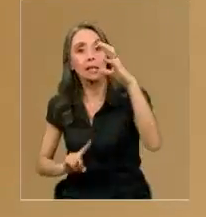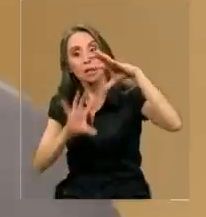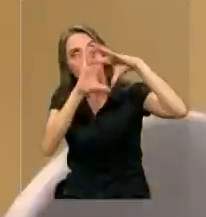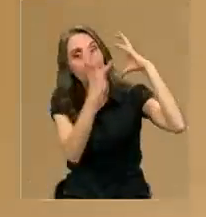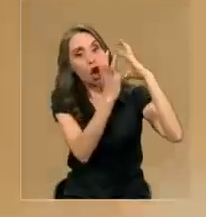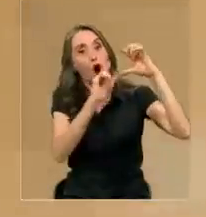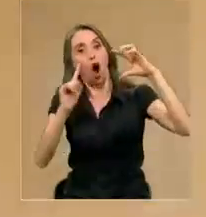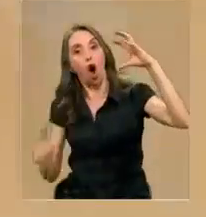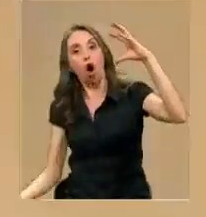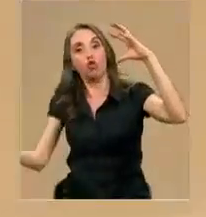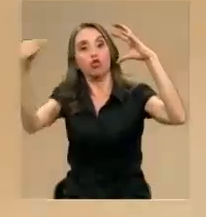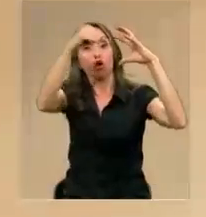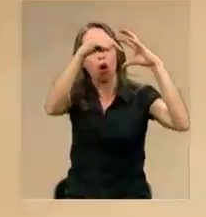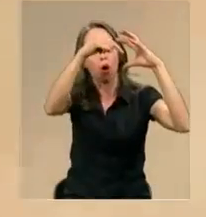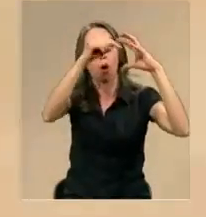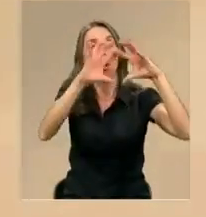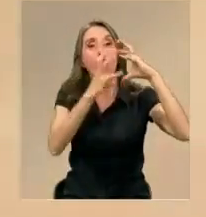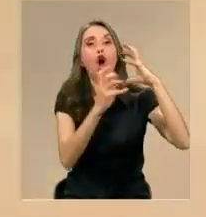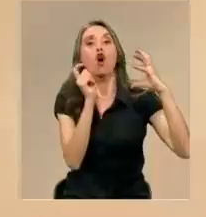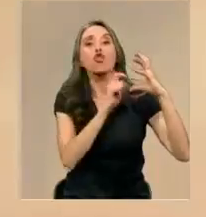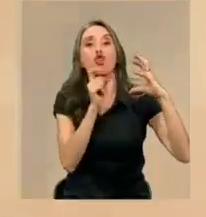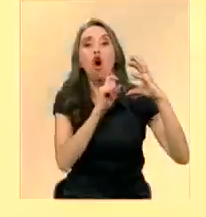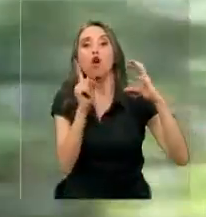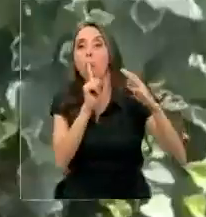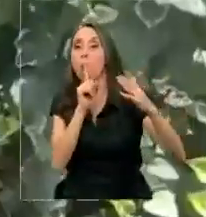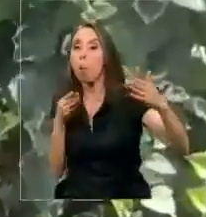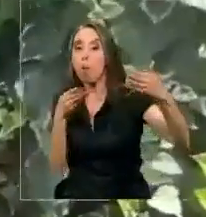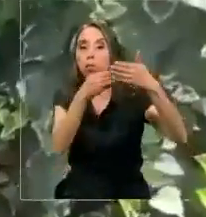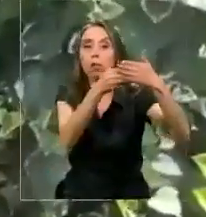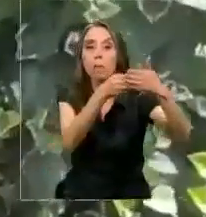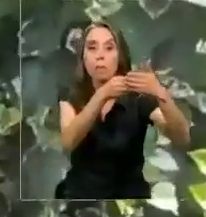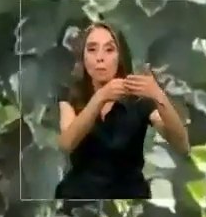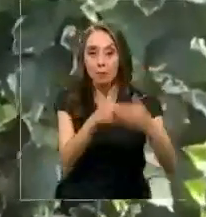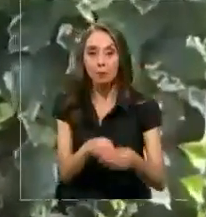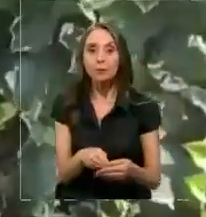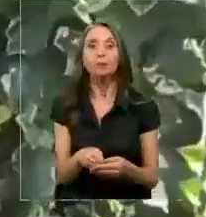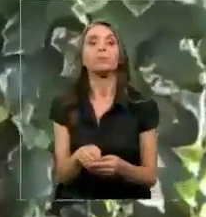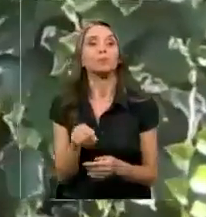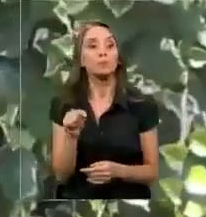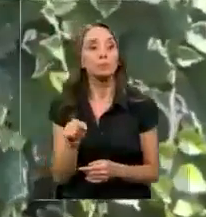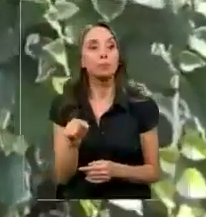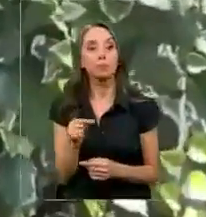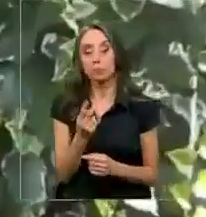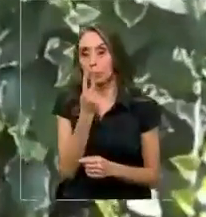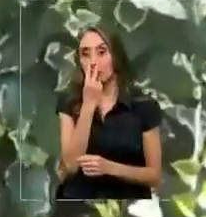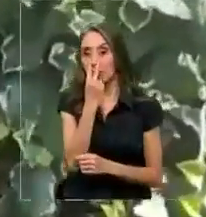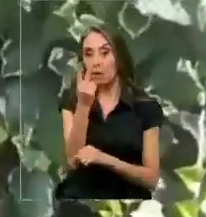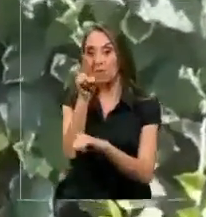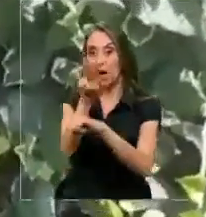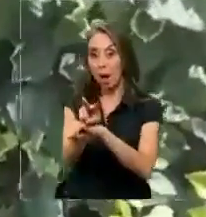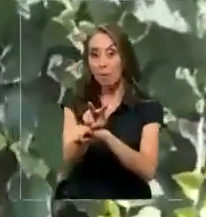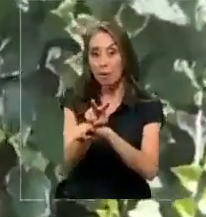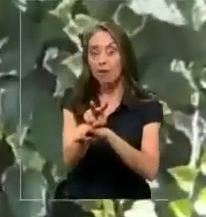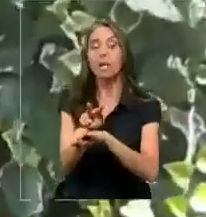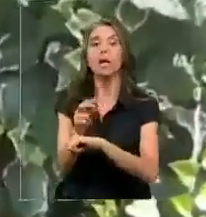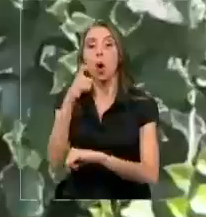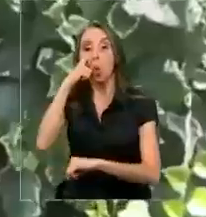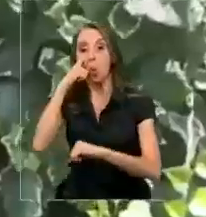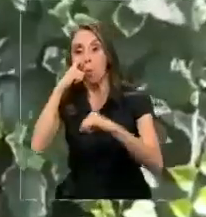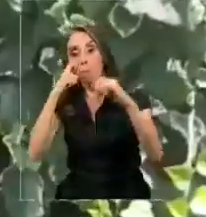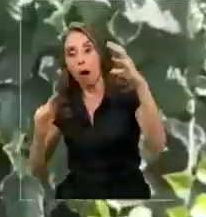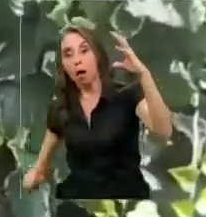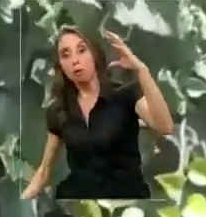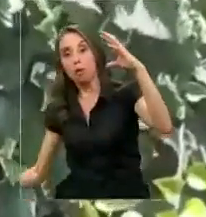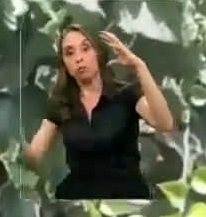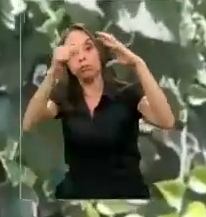dominar otros planetas, Marte, la última frontera. En particular, vamos a presenciar cómo llegan a Marte